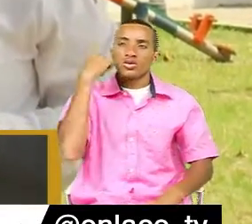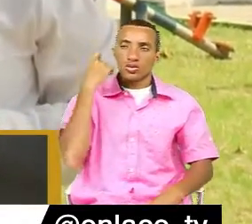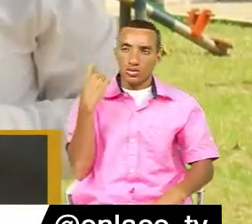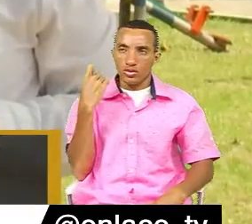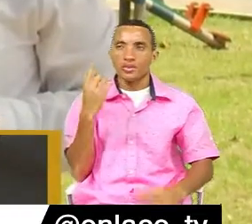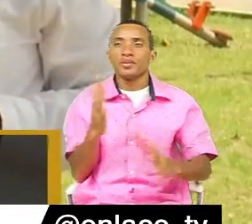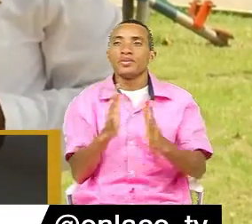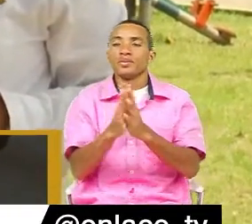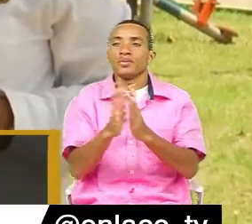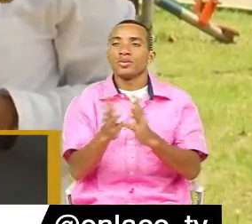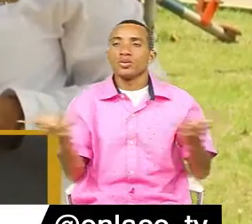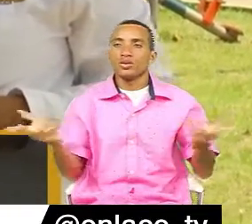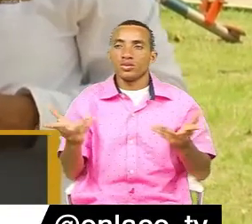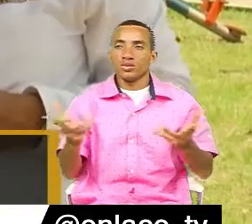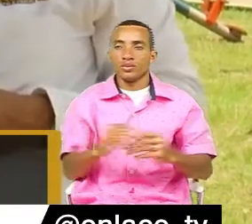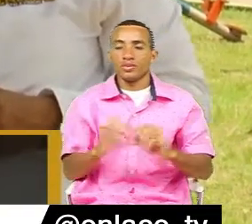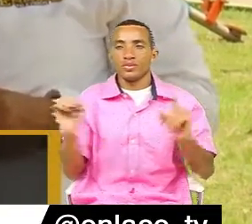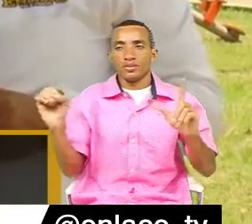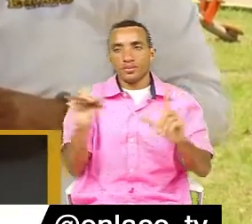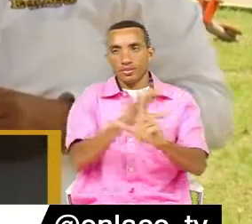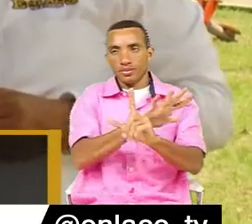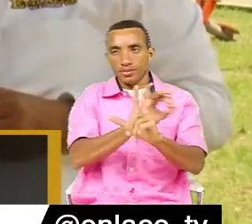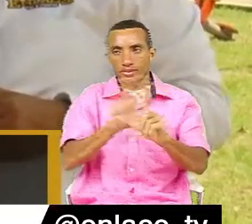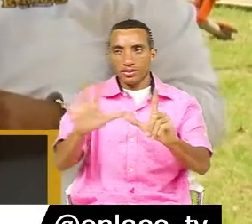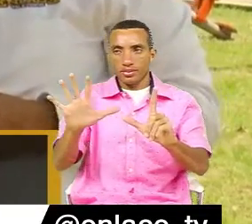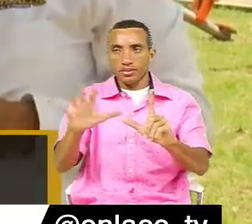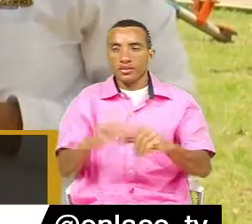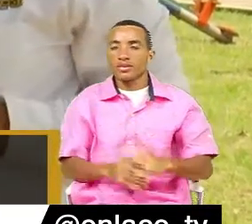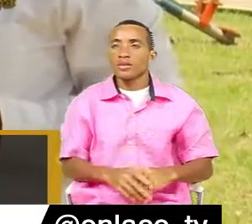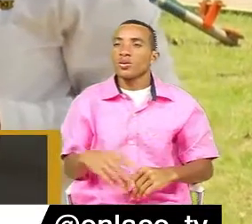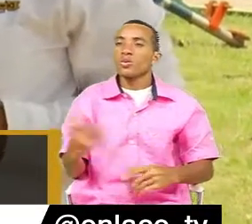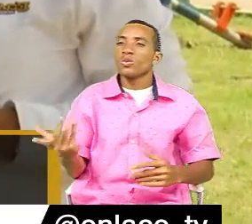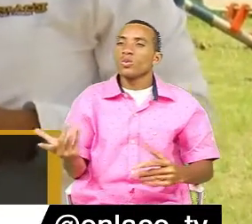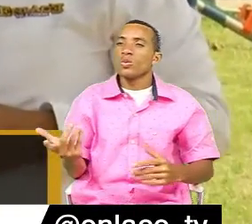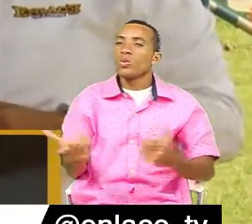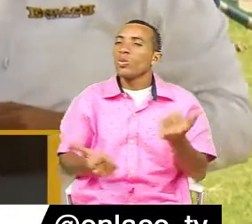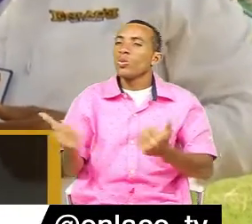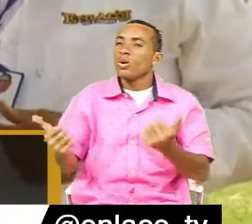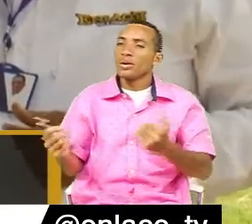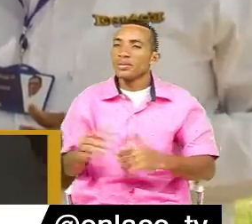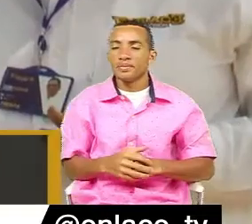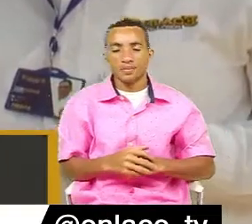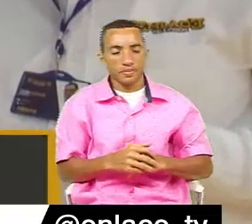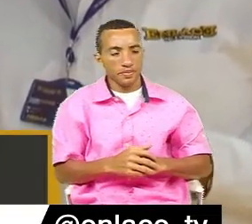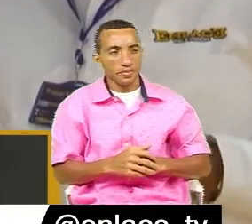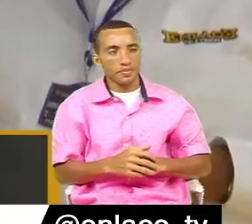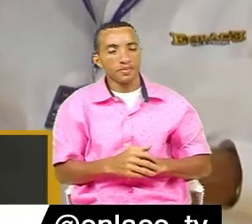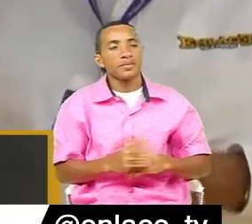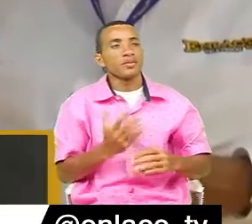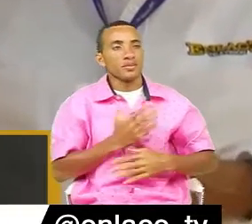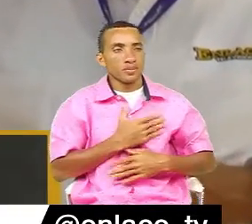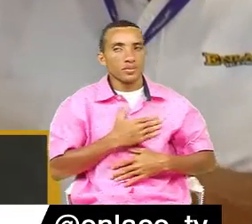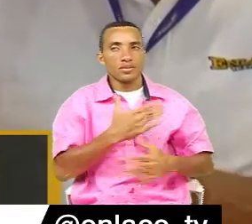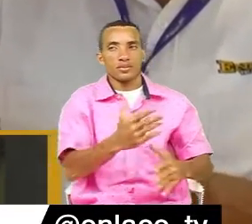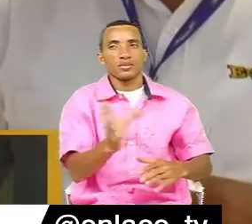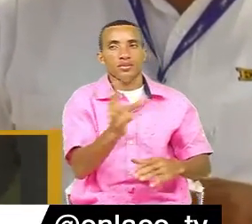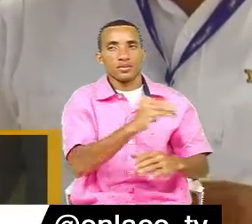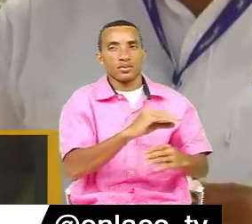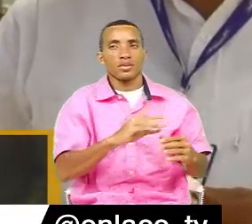en la comunidad rural del Llanito. Señor secretario, ¿cuál es el balance? Bueno, un saludo para toda la comunidad